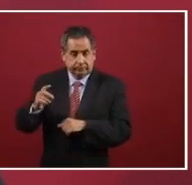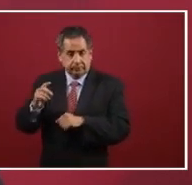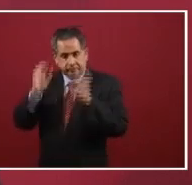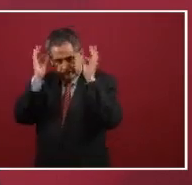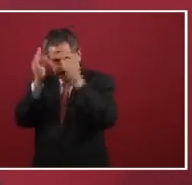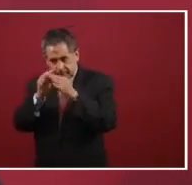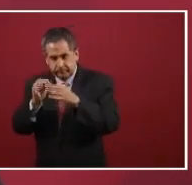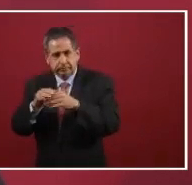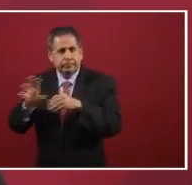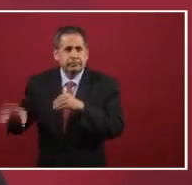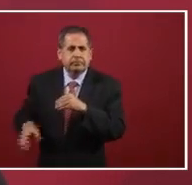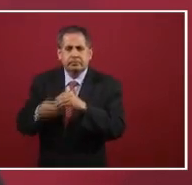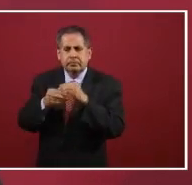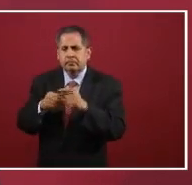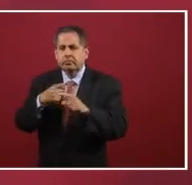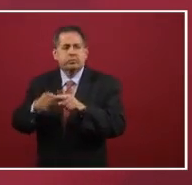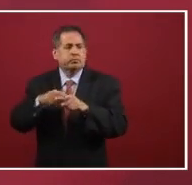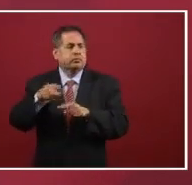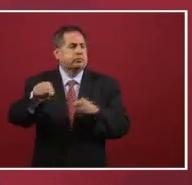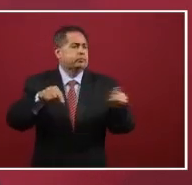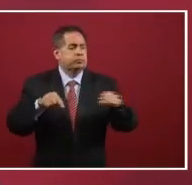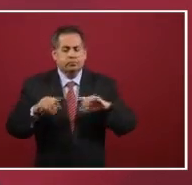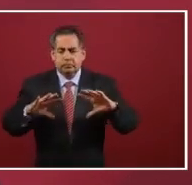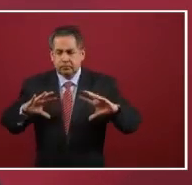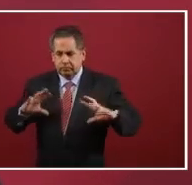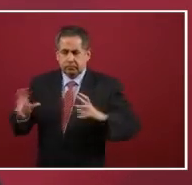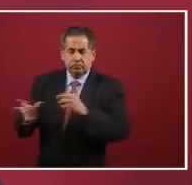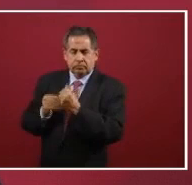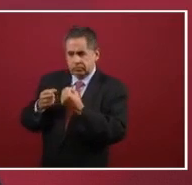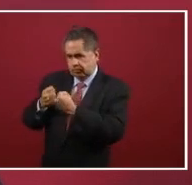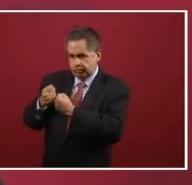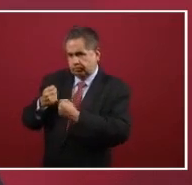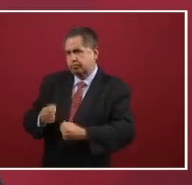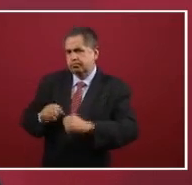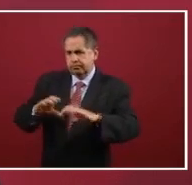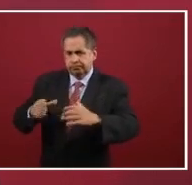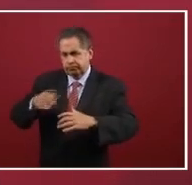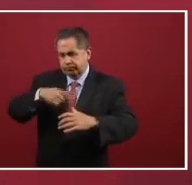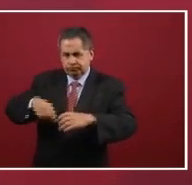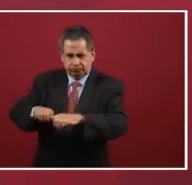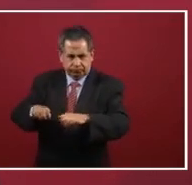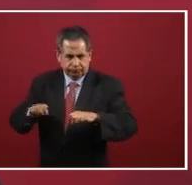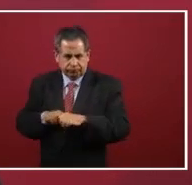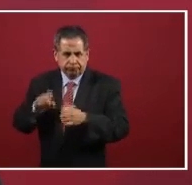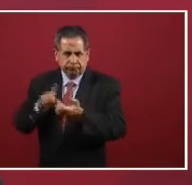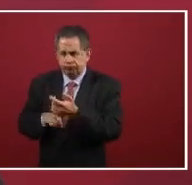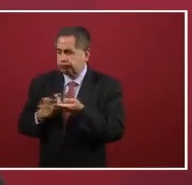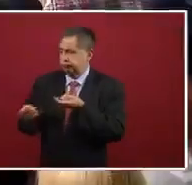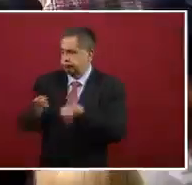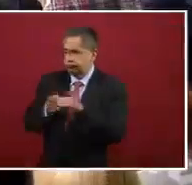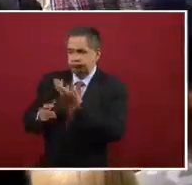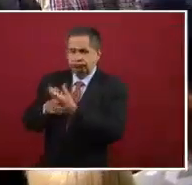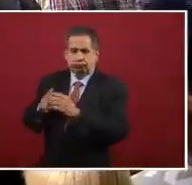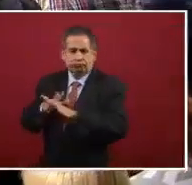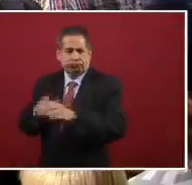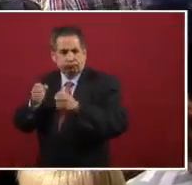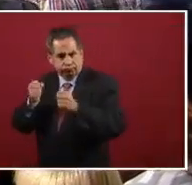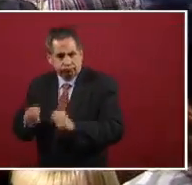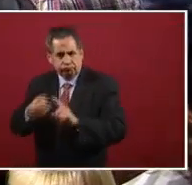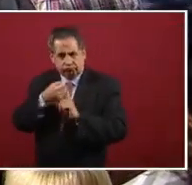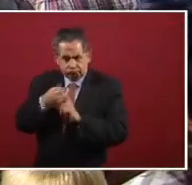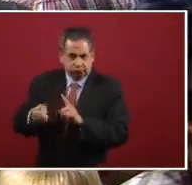han sumado de algunas otras áreas para reforzar estas tareas del control seguro,